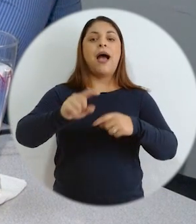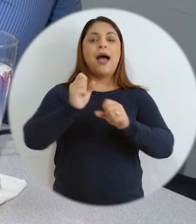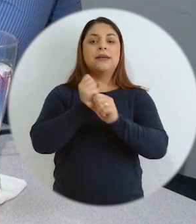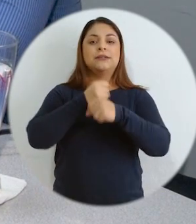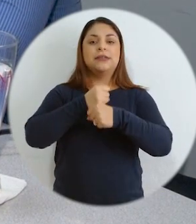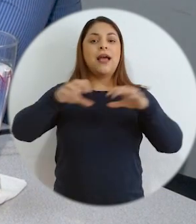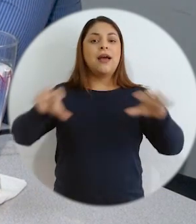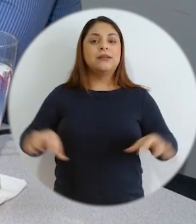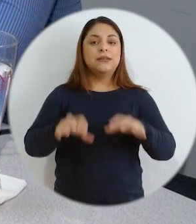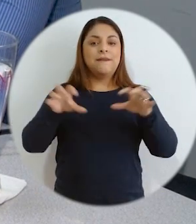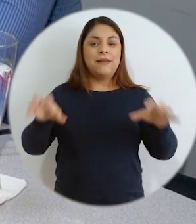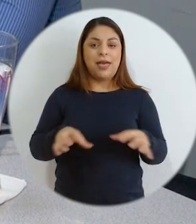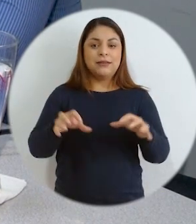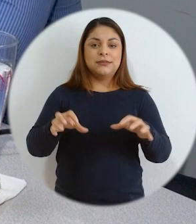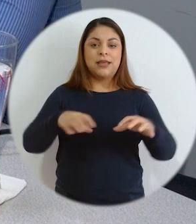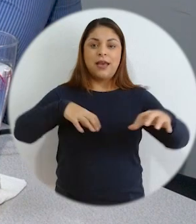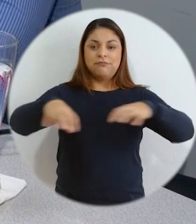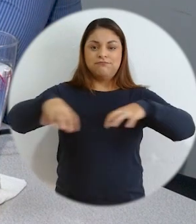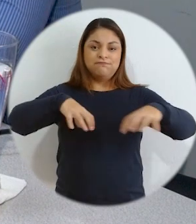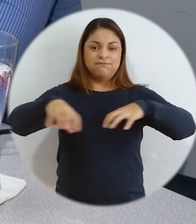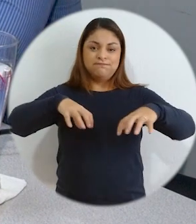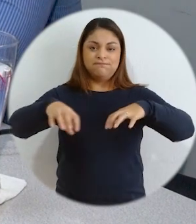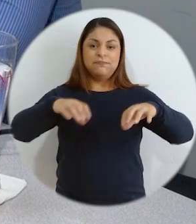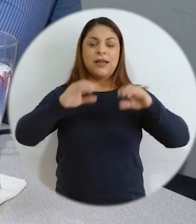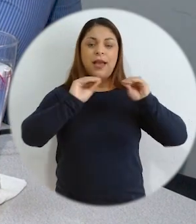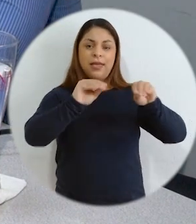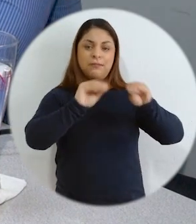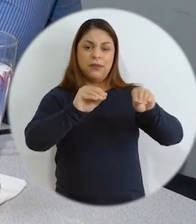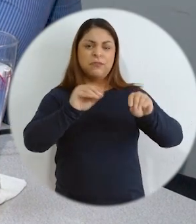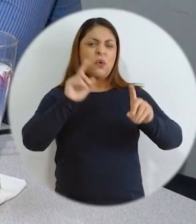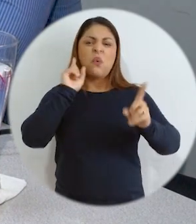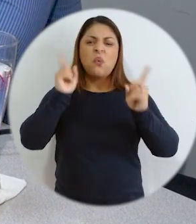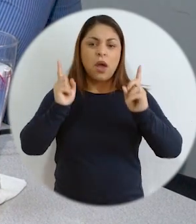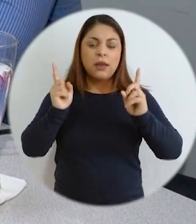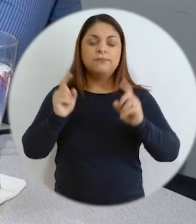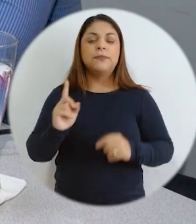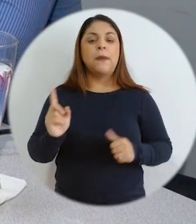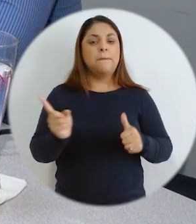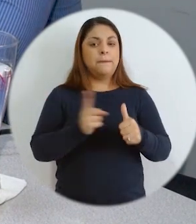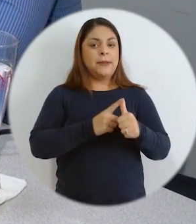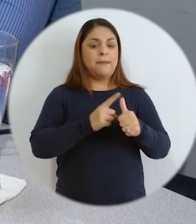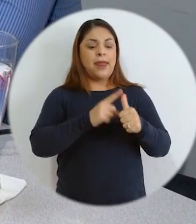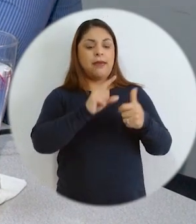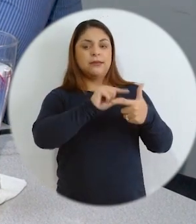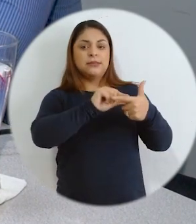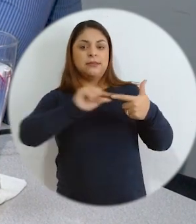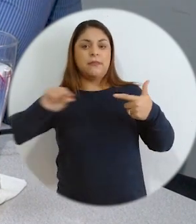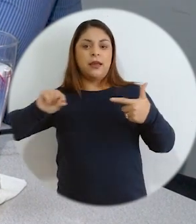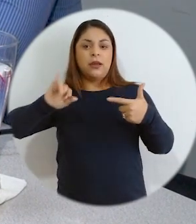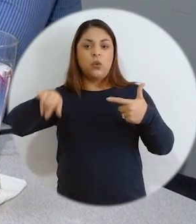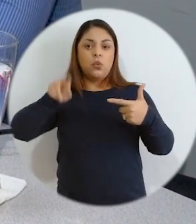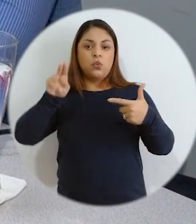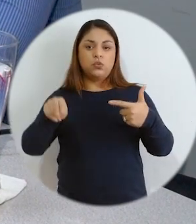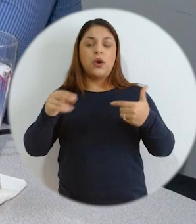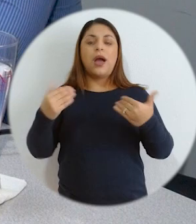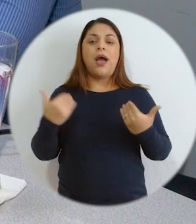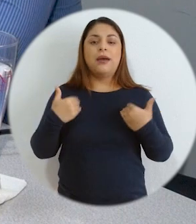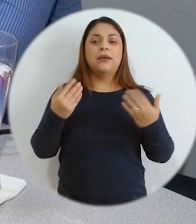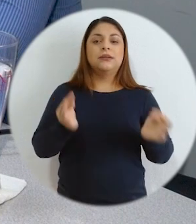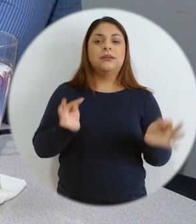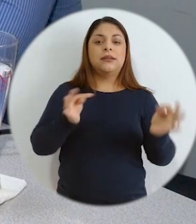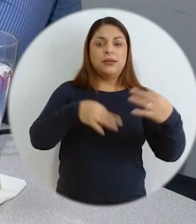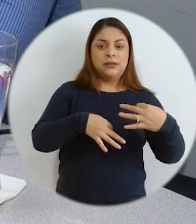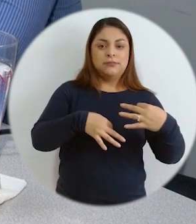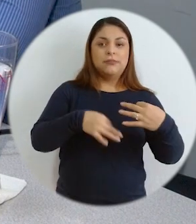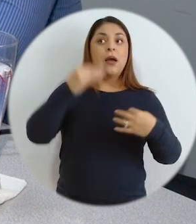la vamos a abordar en una serie de actividades académicas. Concretamente, vamos a organizar un taller la primera semana